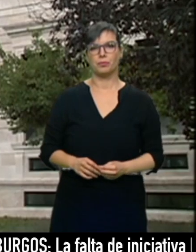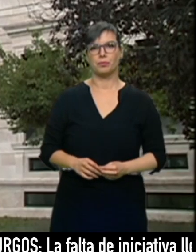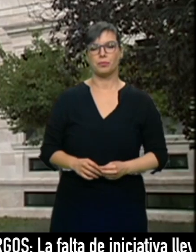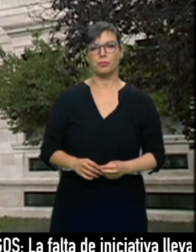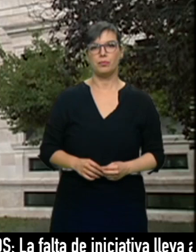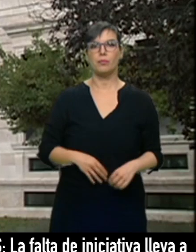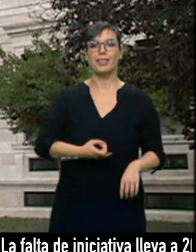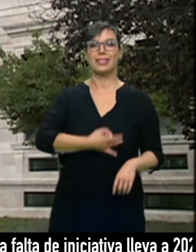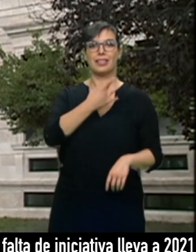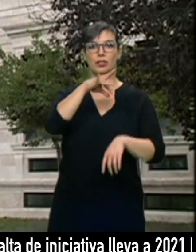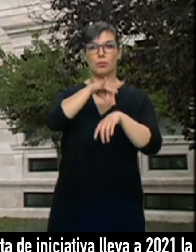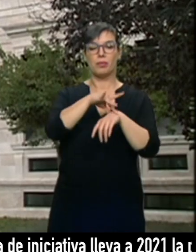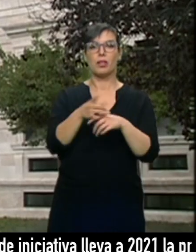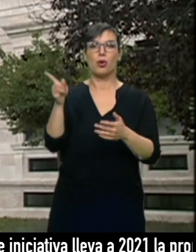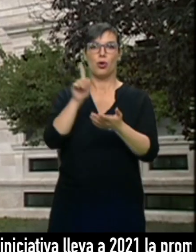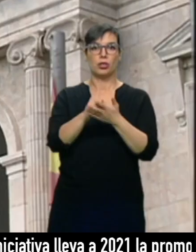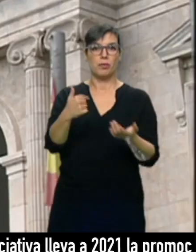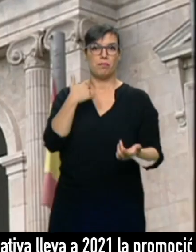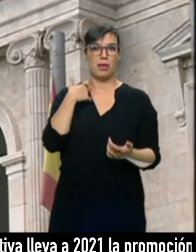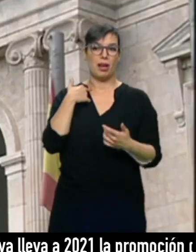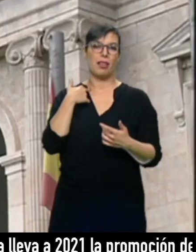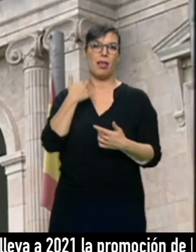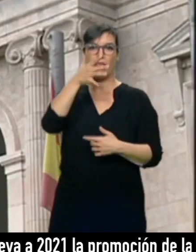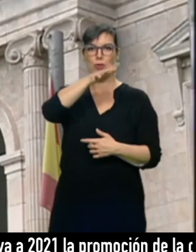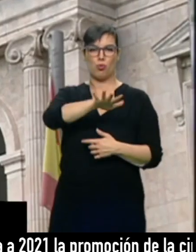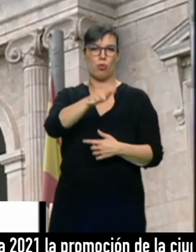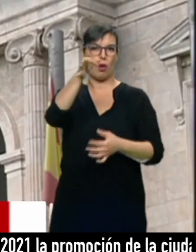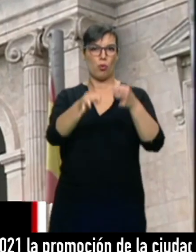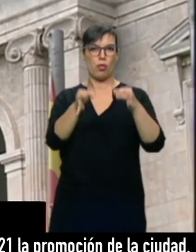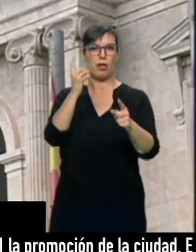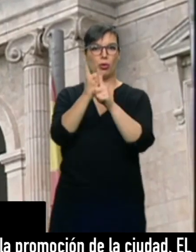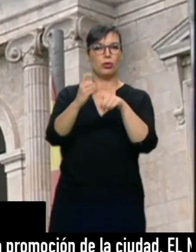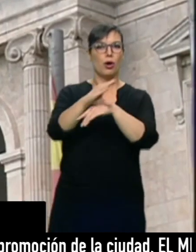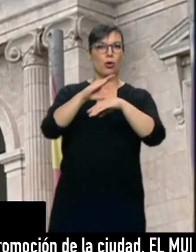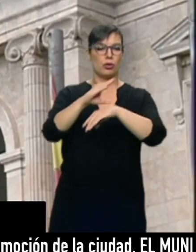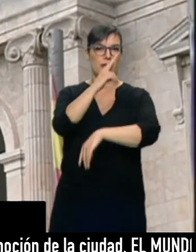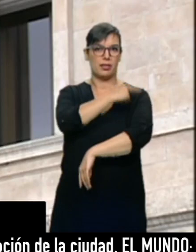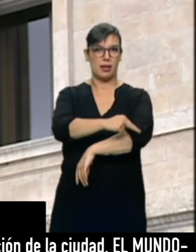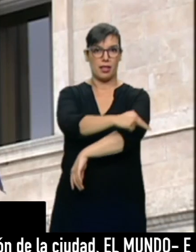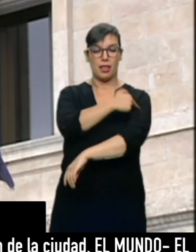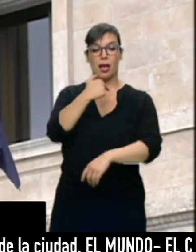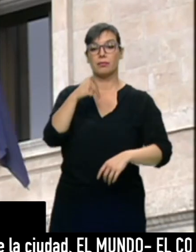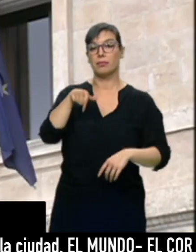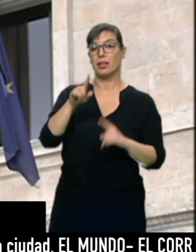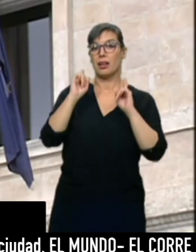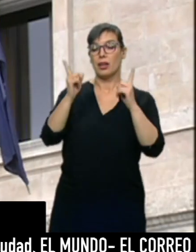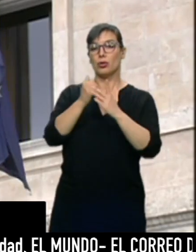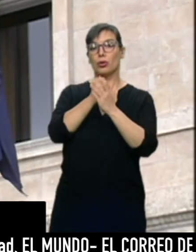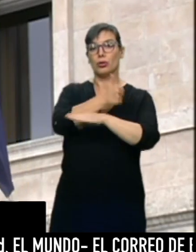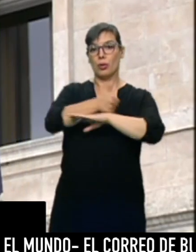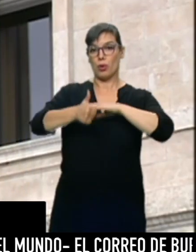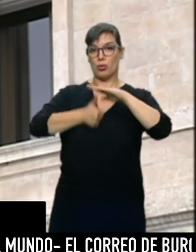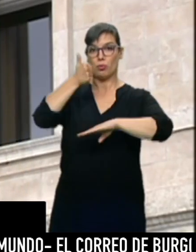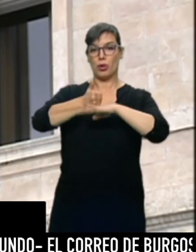El sindicato médico vuelve a perder otra guerra judicial contra la Consejería de Sanidad. En este caso, el Tribunal Superior de Justicia